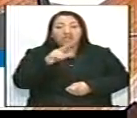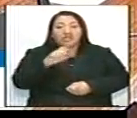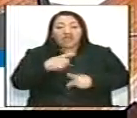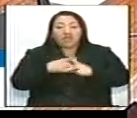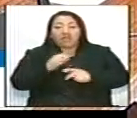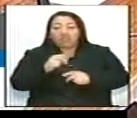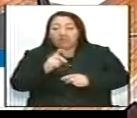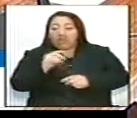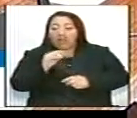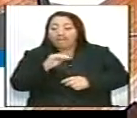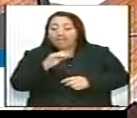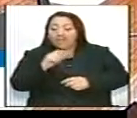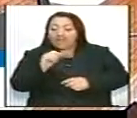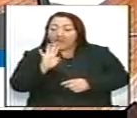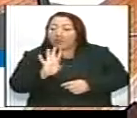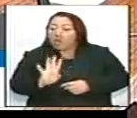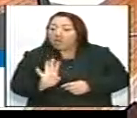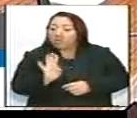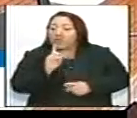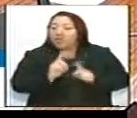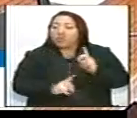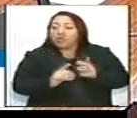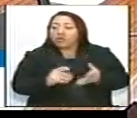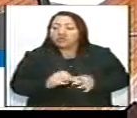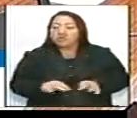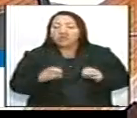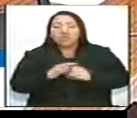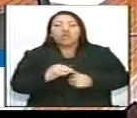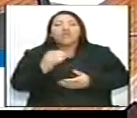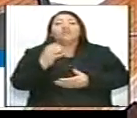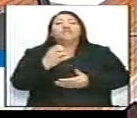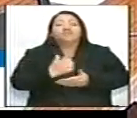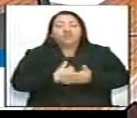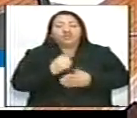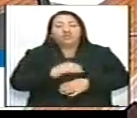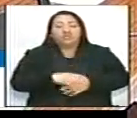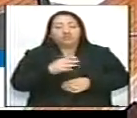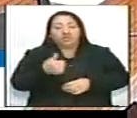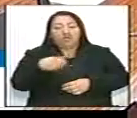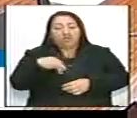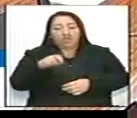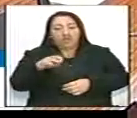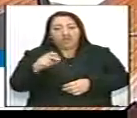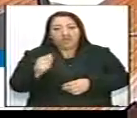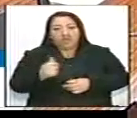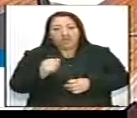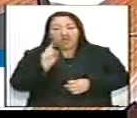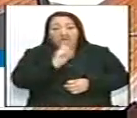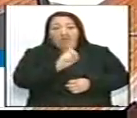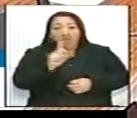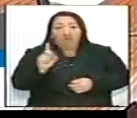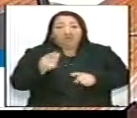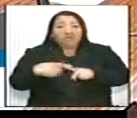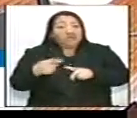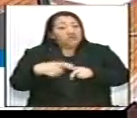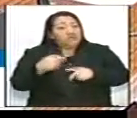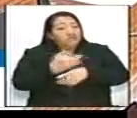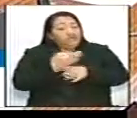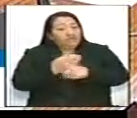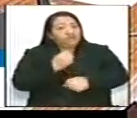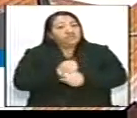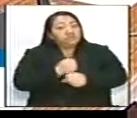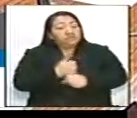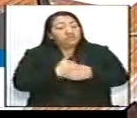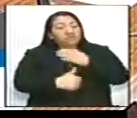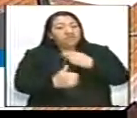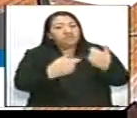4 es una de las herramientas para reducir. Y cada uno tiene diferentes herramientas en función